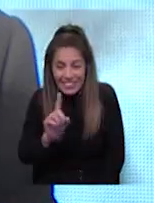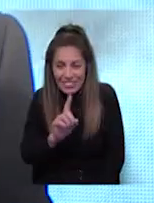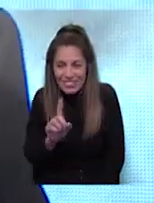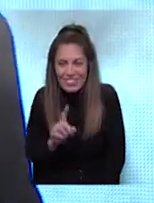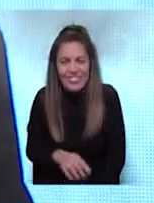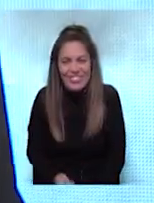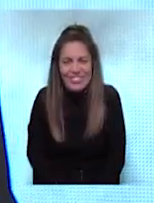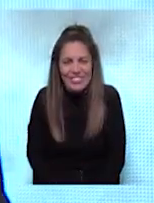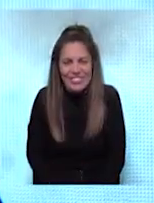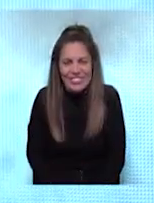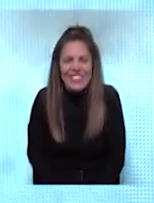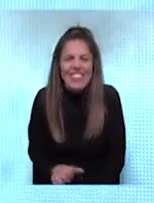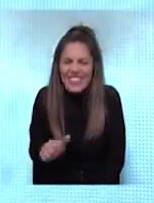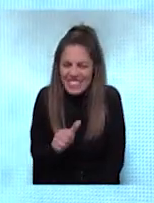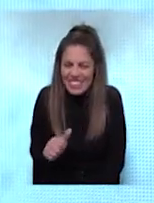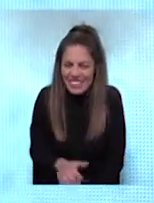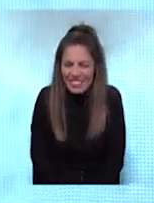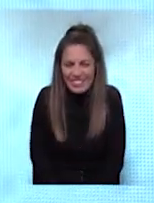No. ¿Qué está haciendo?